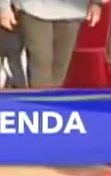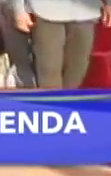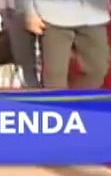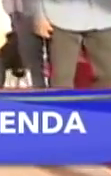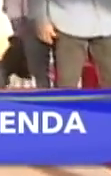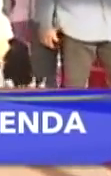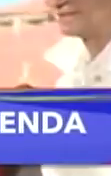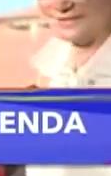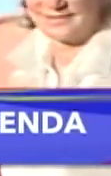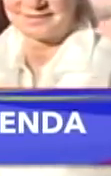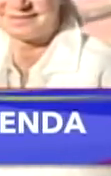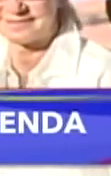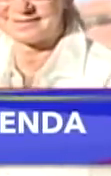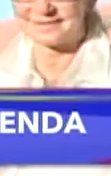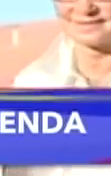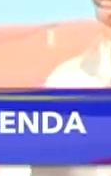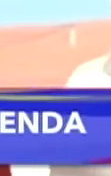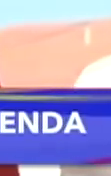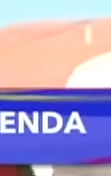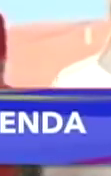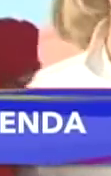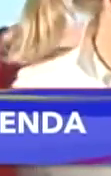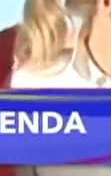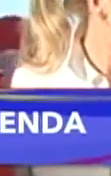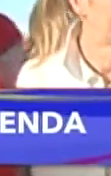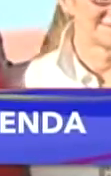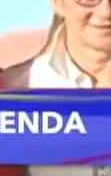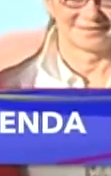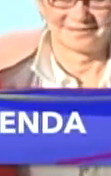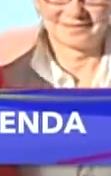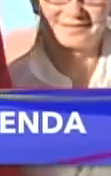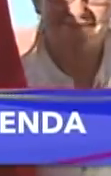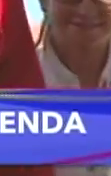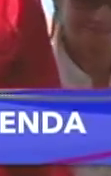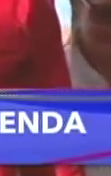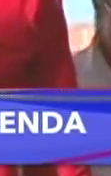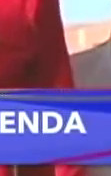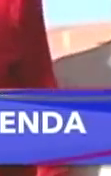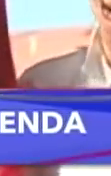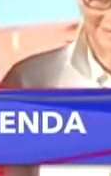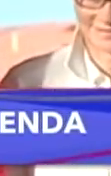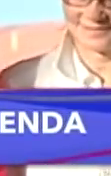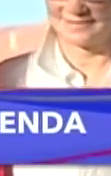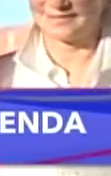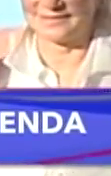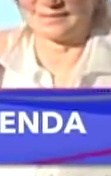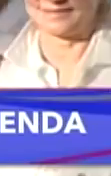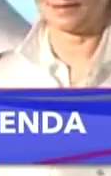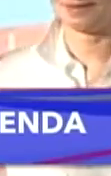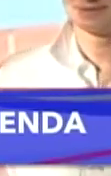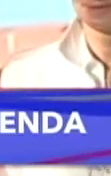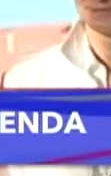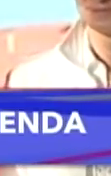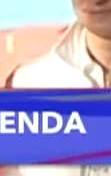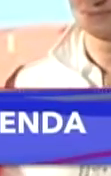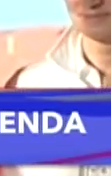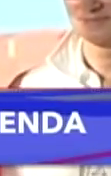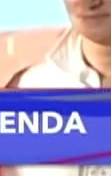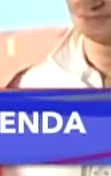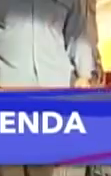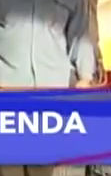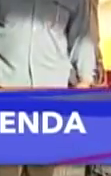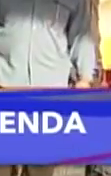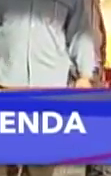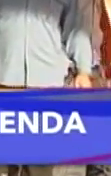esta Gran Misión Vivienda Venezuela. También denunció que desde el gobierno de Iván Duque en Colombia se